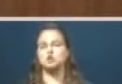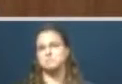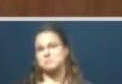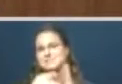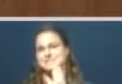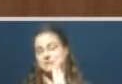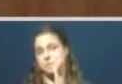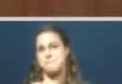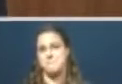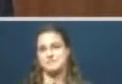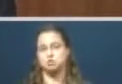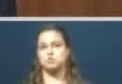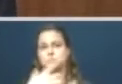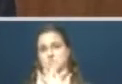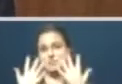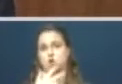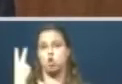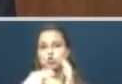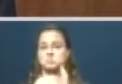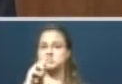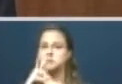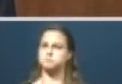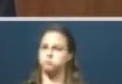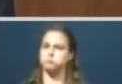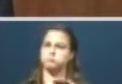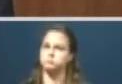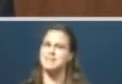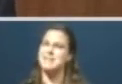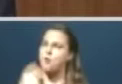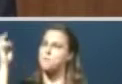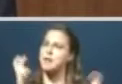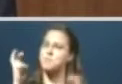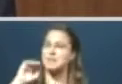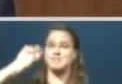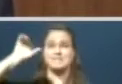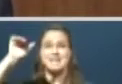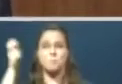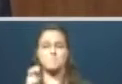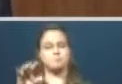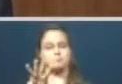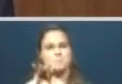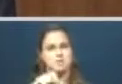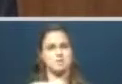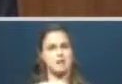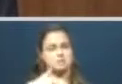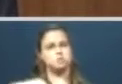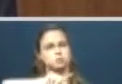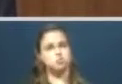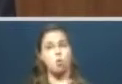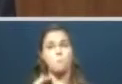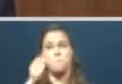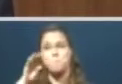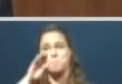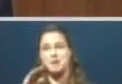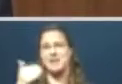mixto en 2013 seguimos dando pasos para reforzar nuestro papel como destino de estudiantes extranjeros habiéndose becado desde el inicio de 2013 a